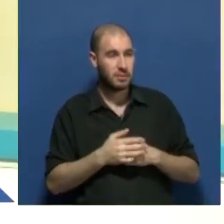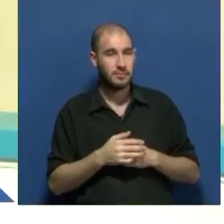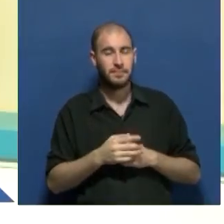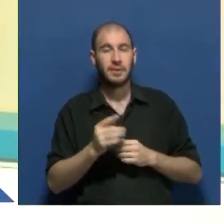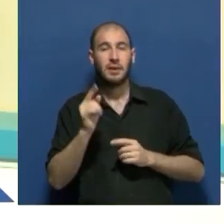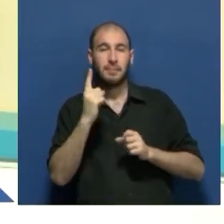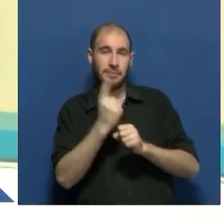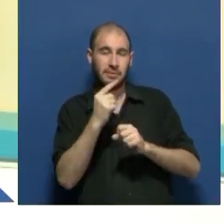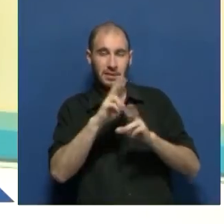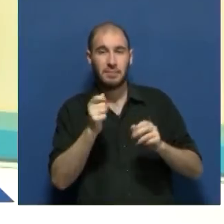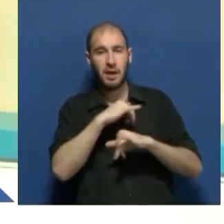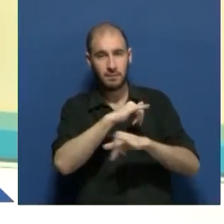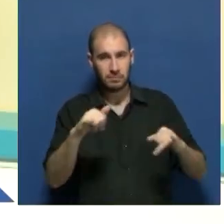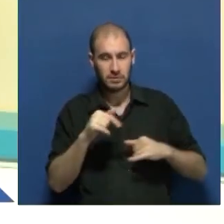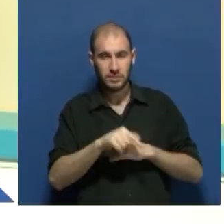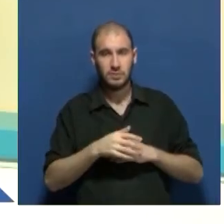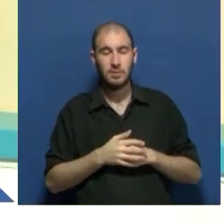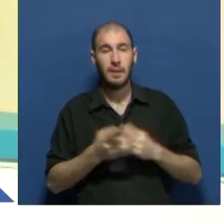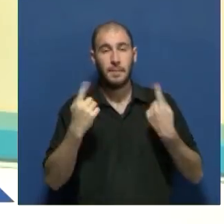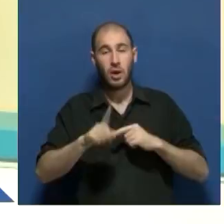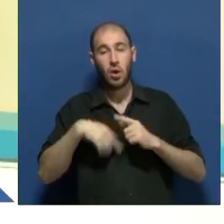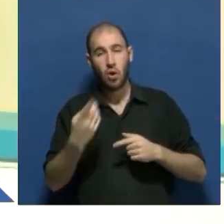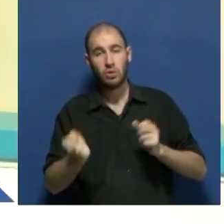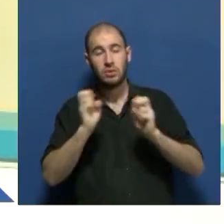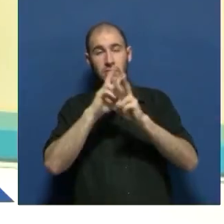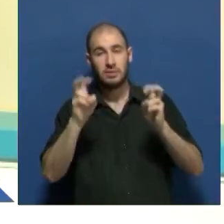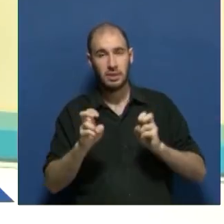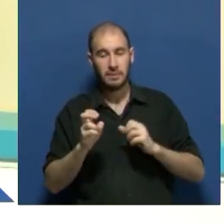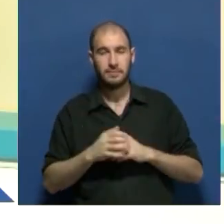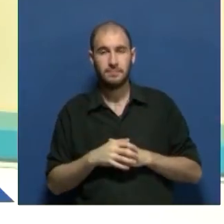otro. Uno es el tema de la información, por supuesto, pero el otro es el tema de